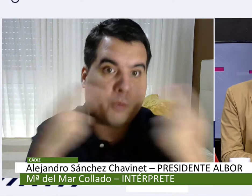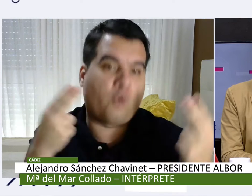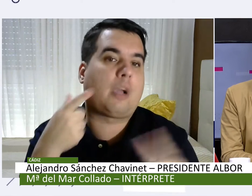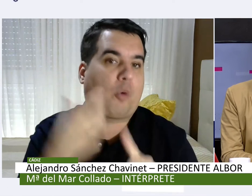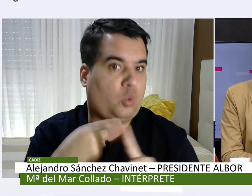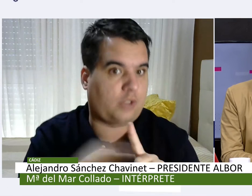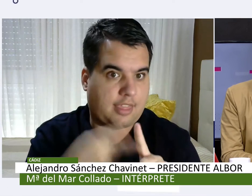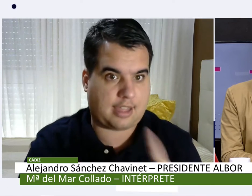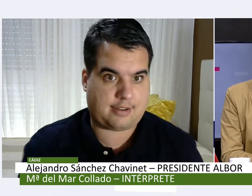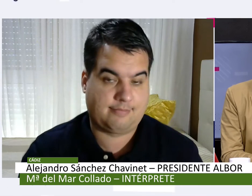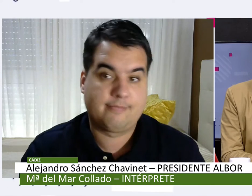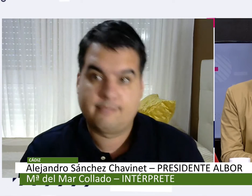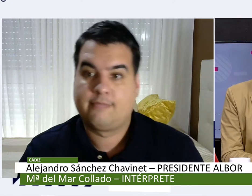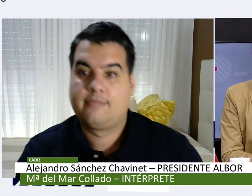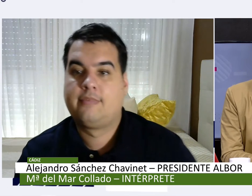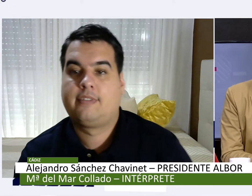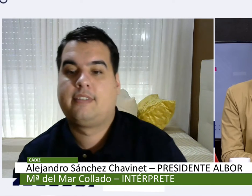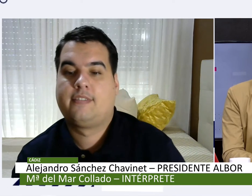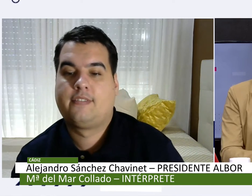institución pública puedan utilizar.